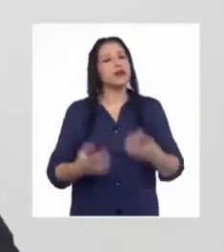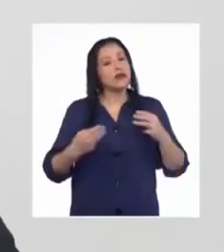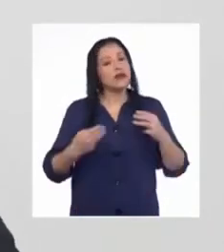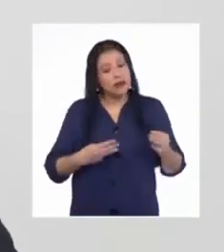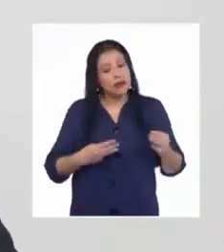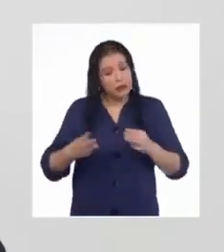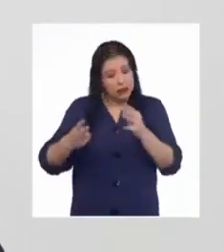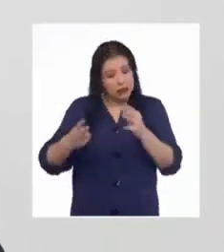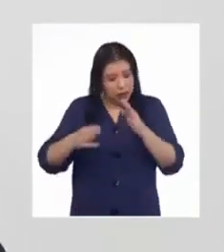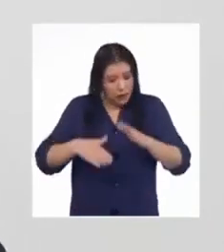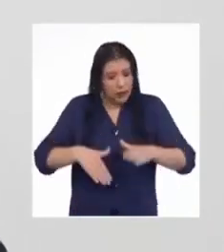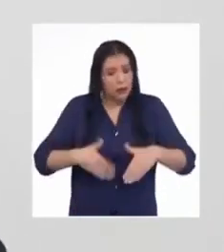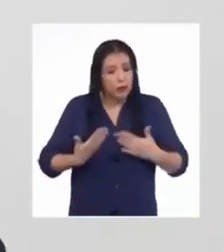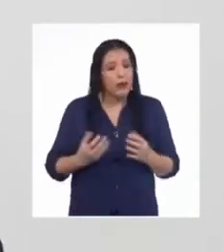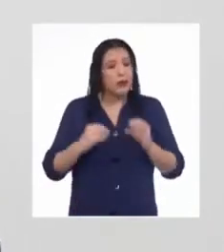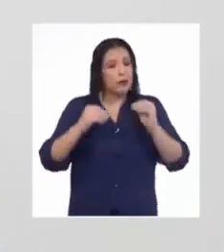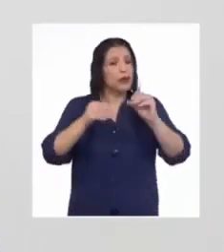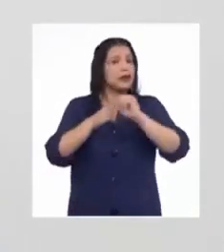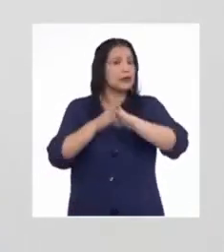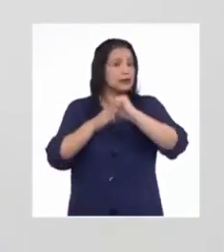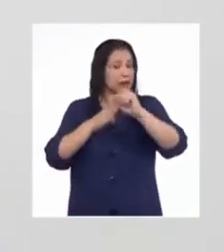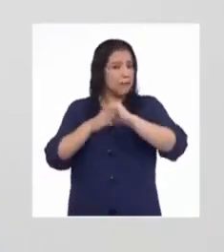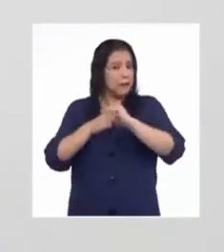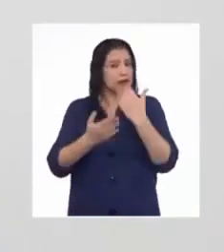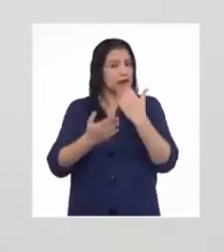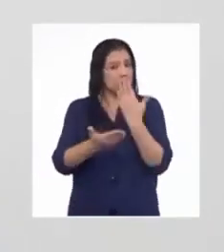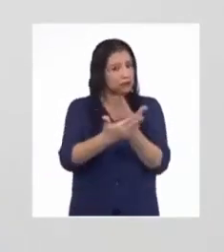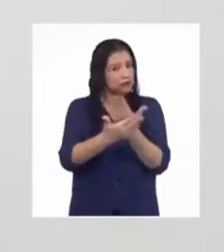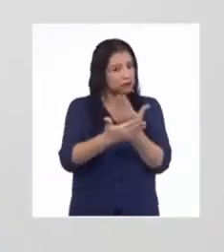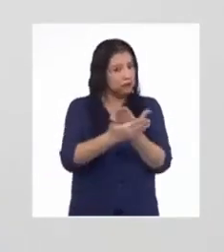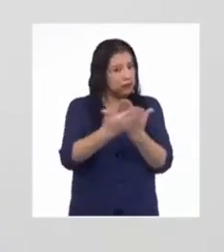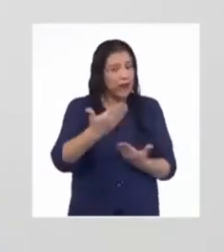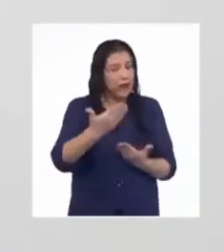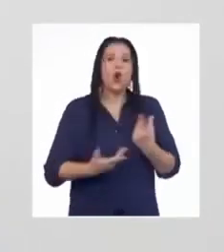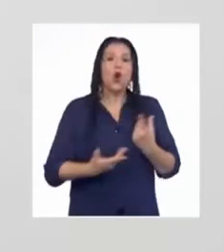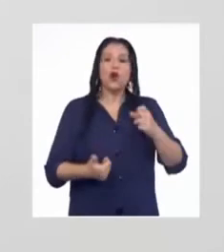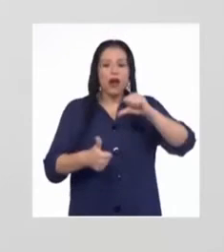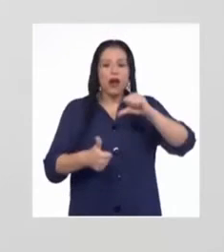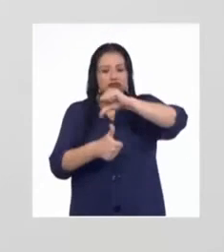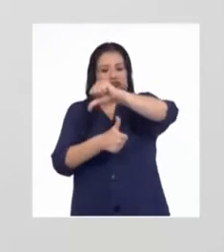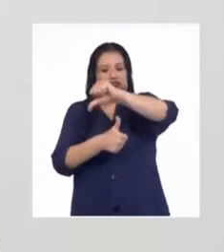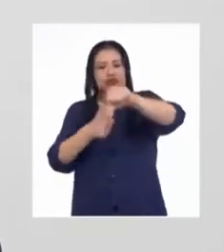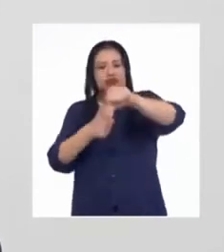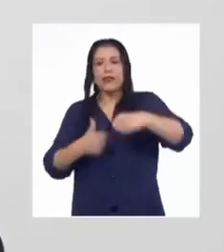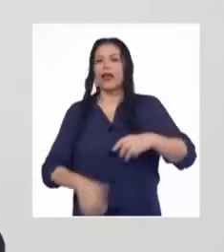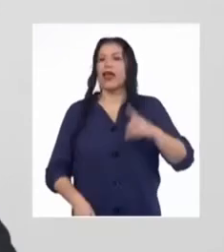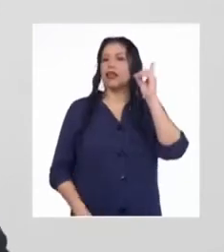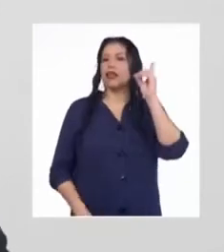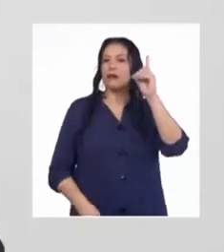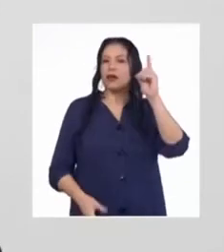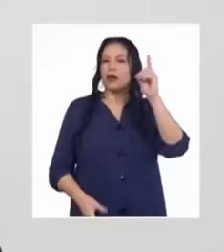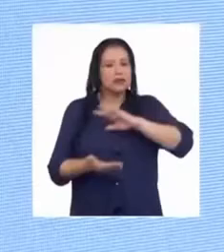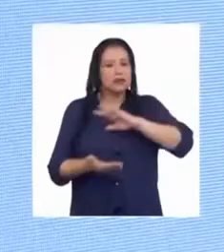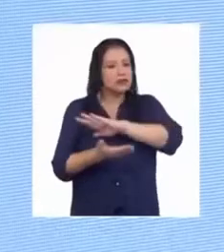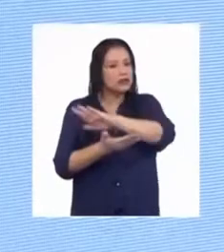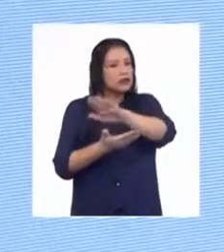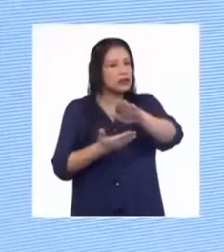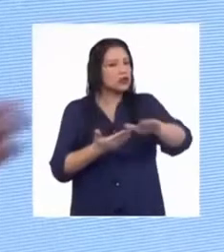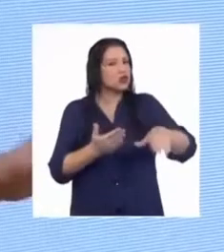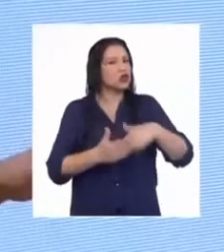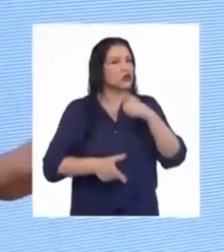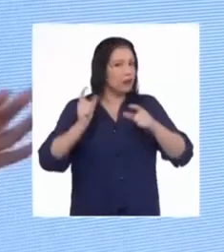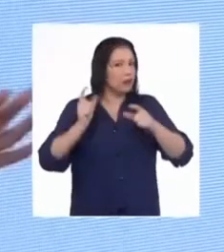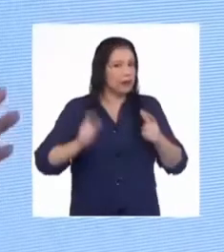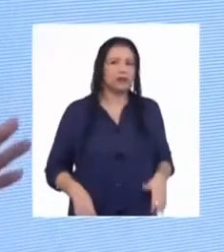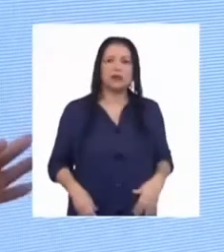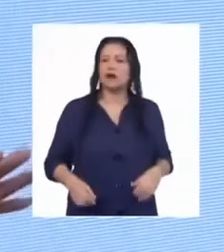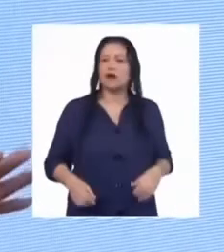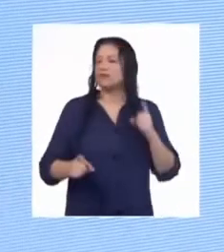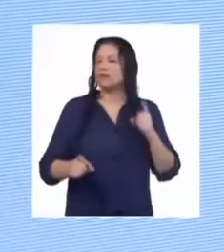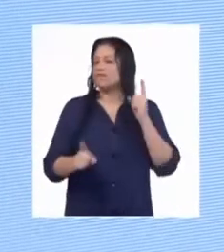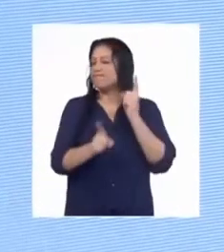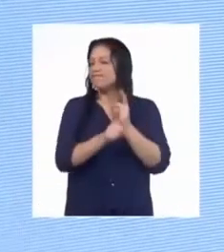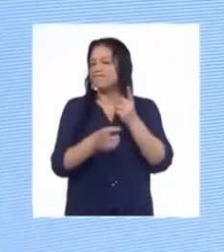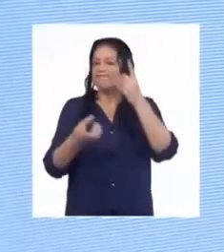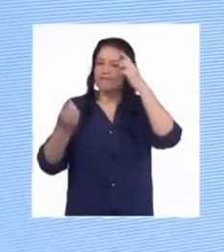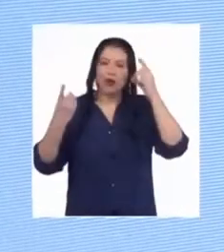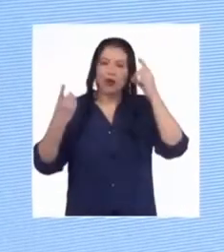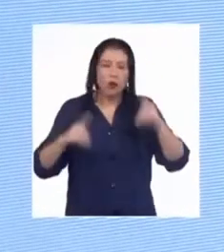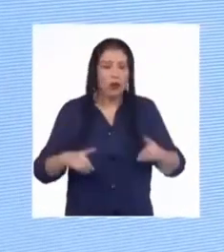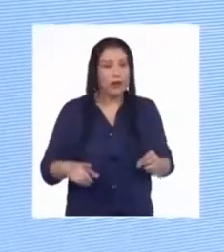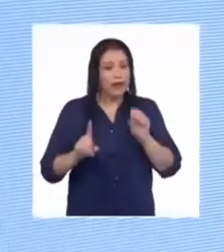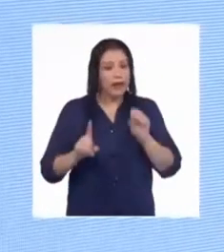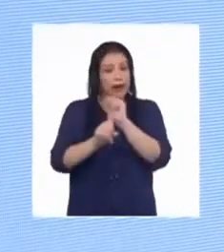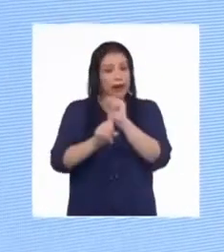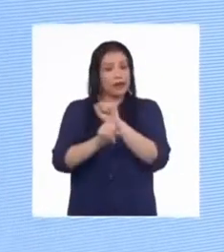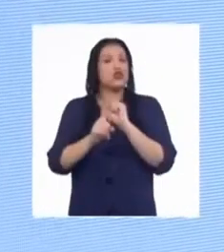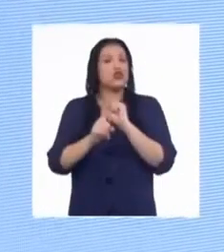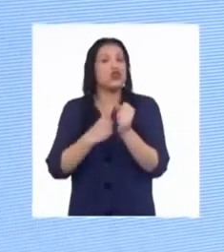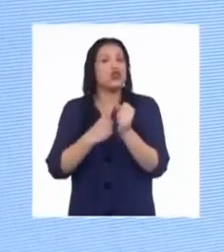que pueda plasmarse realmente una convivencia democrática entre todos. Totalmente de acuerdo. La sociedad